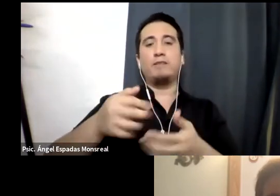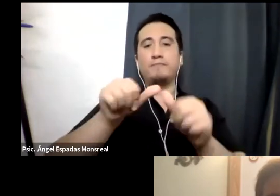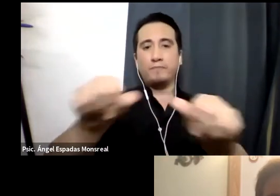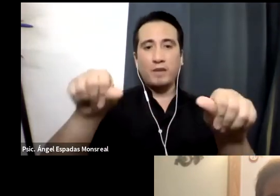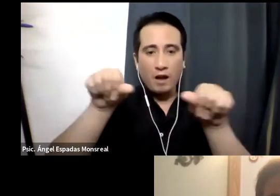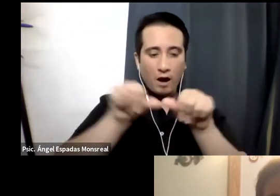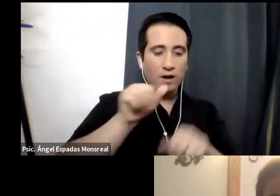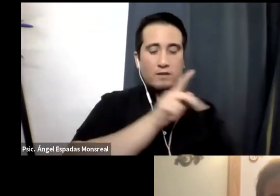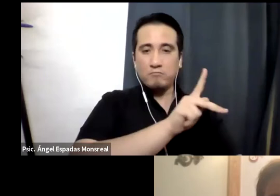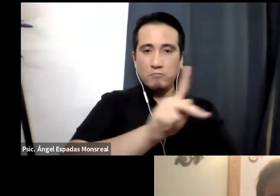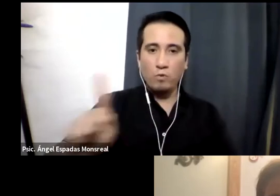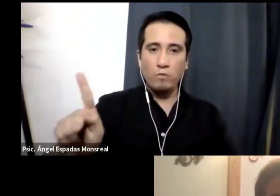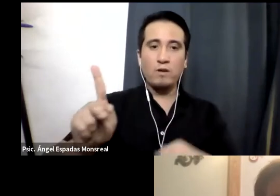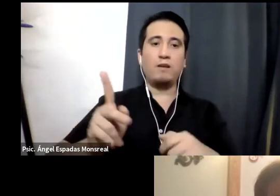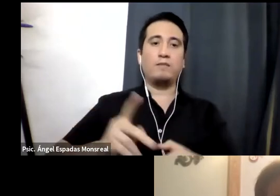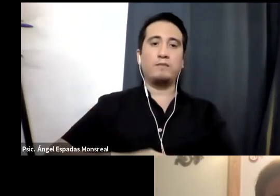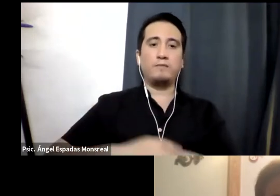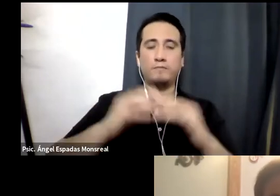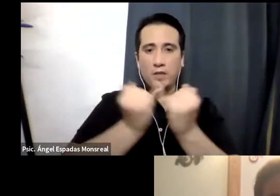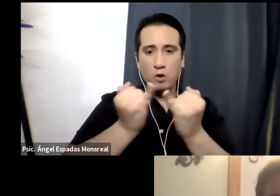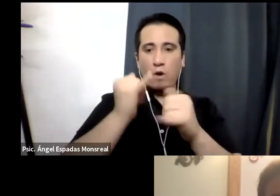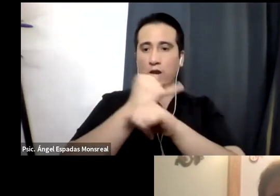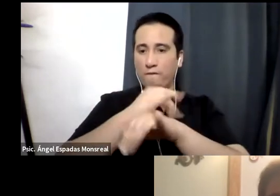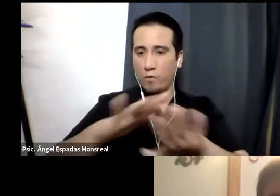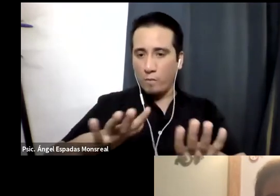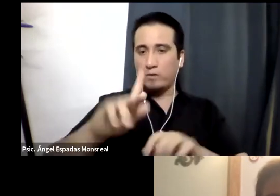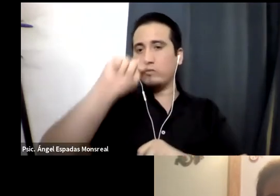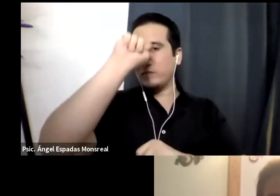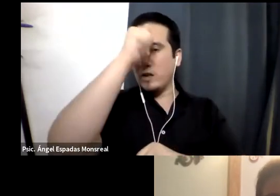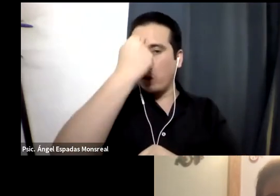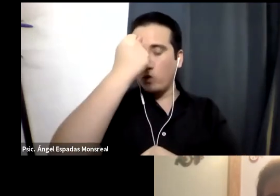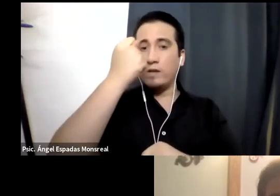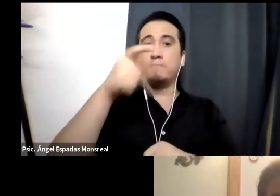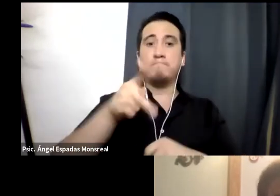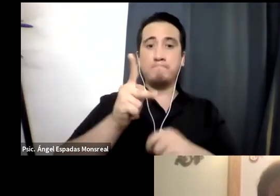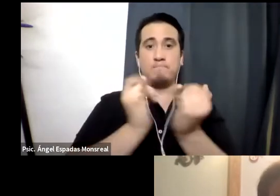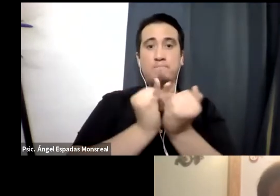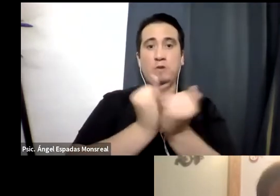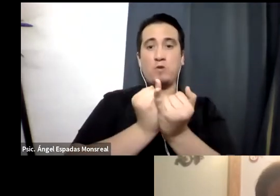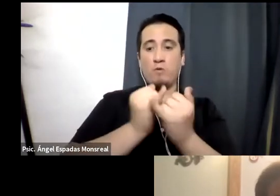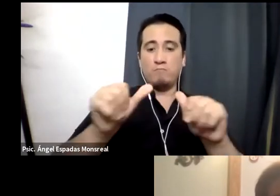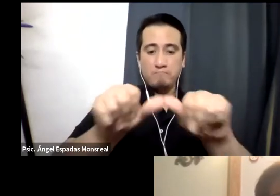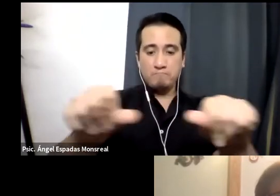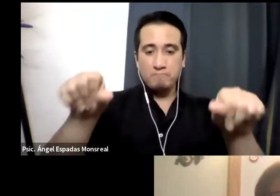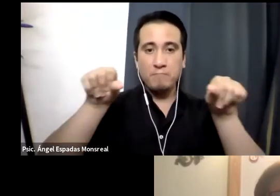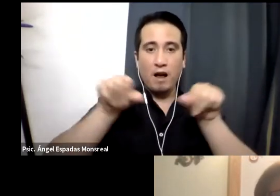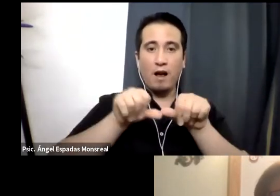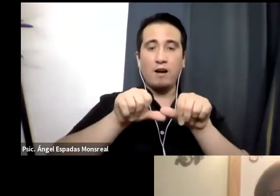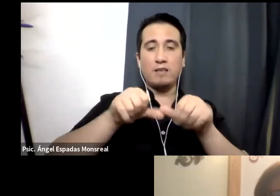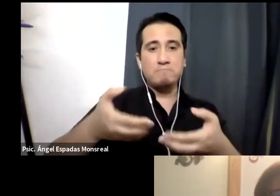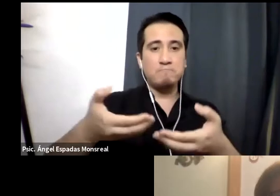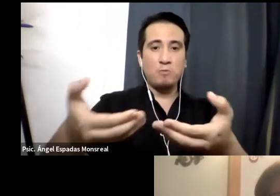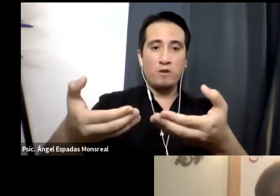públicas, en información y en tecnologías, pero en vías públicas también hace referencia a este artículo 9 de la